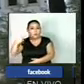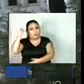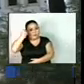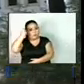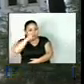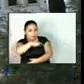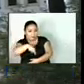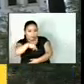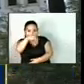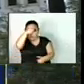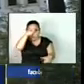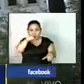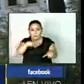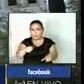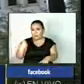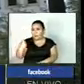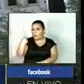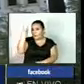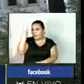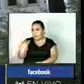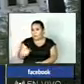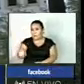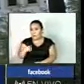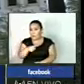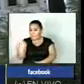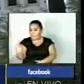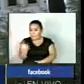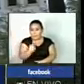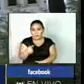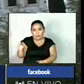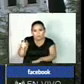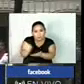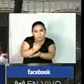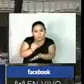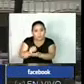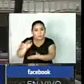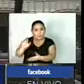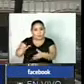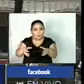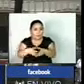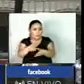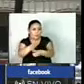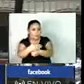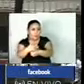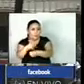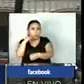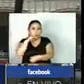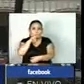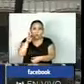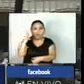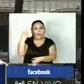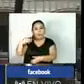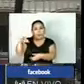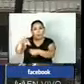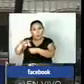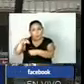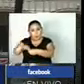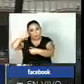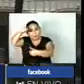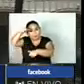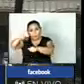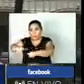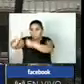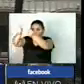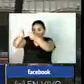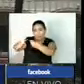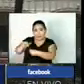desacuerdos que se han tenido en los últimos días con algunas concejales o algunos concejales del partido FMLN cuando iban a votar por la adjudicación de la